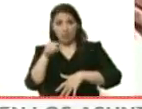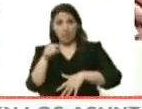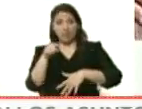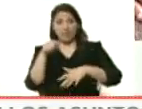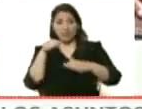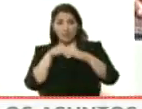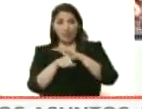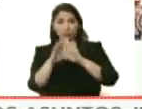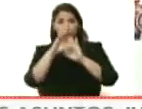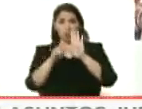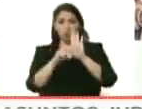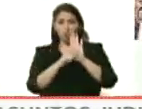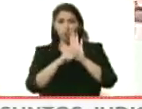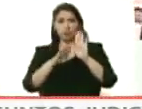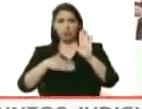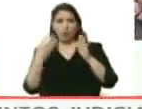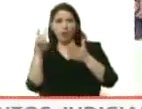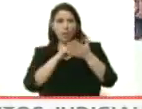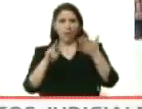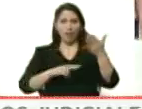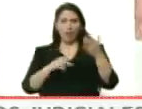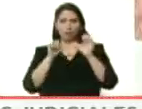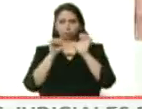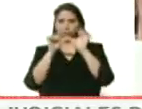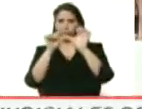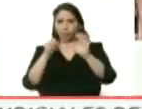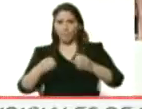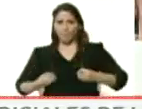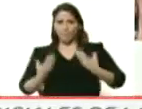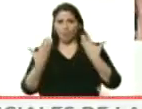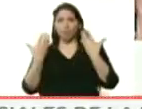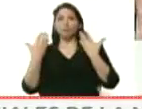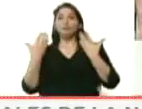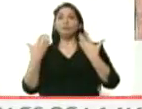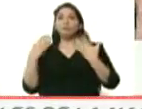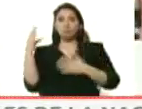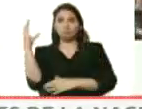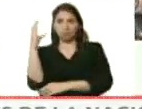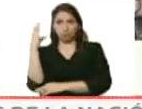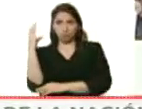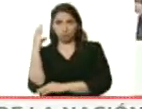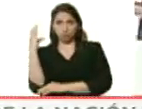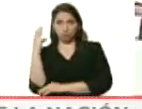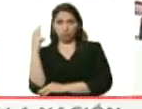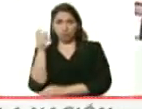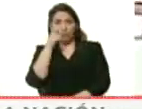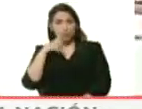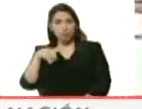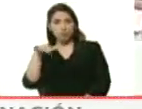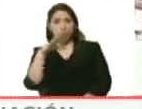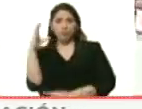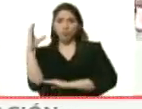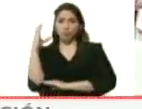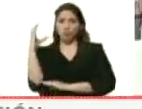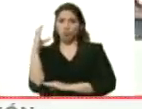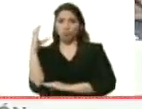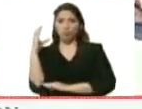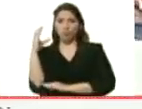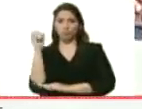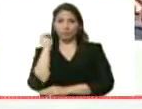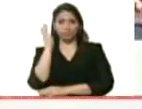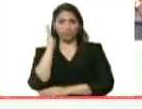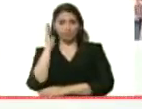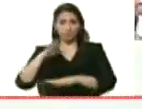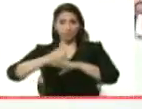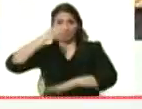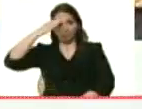se pueden leer las siguientes expresiones: continente colombiano, pueblos de Colombia, Congreso